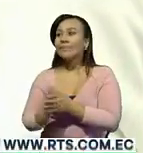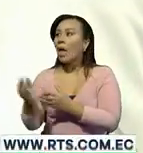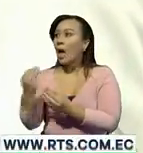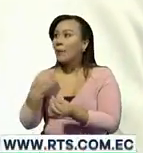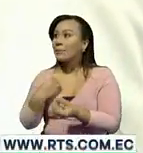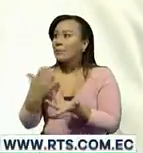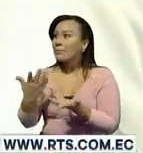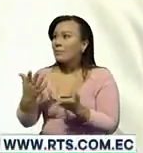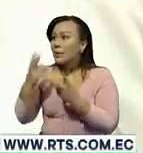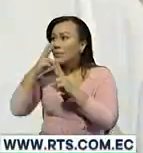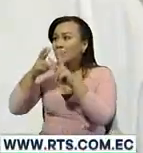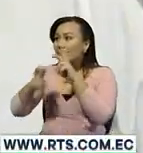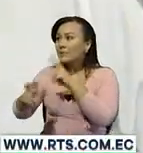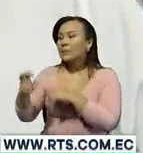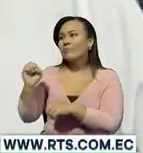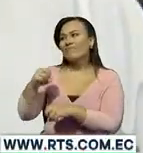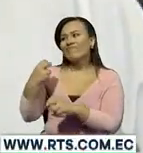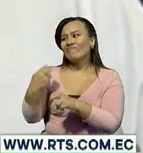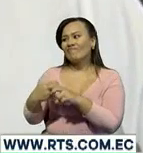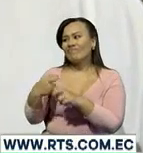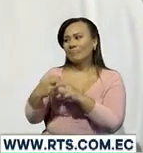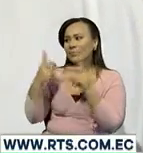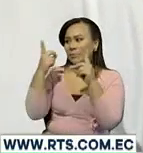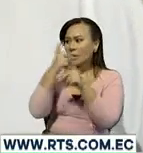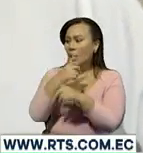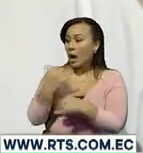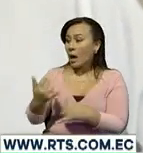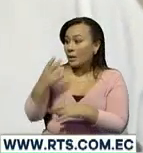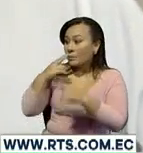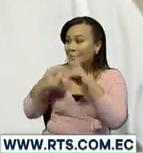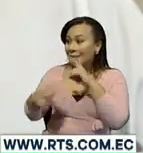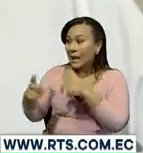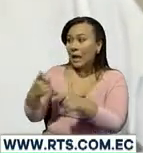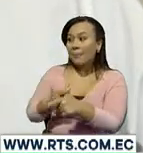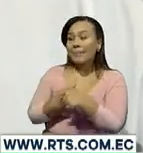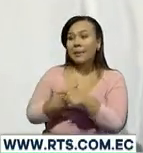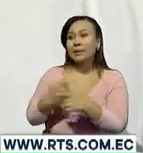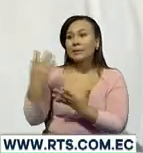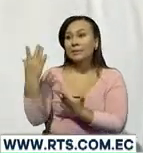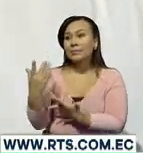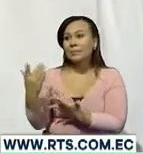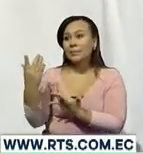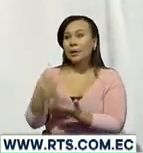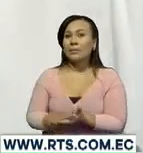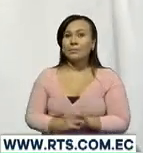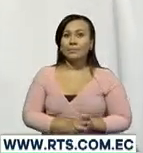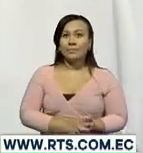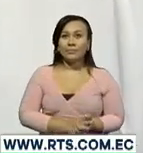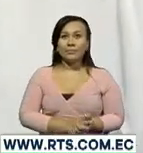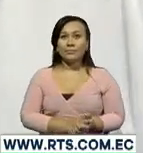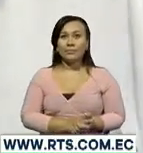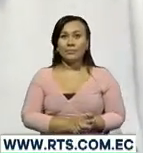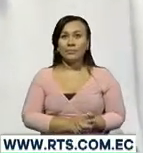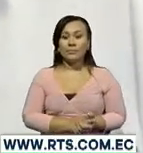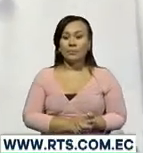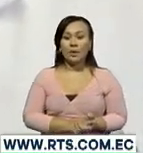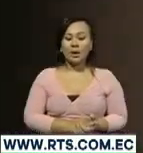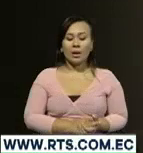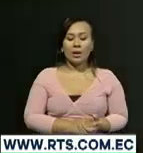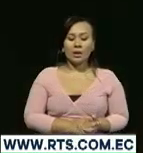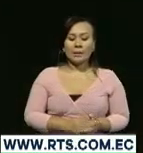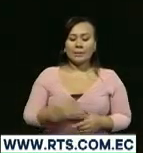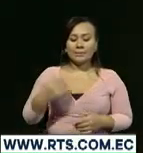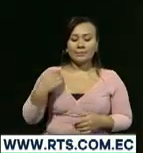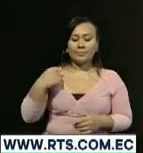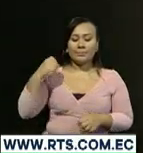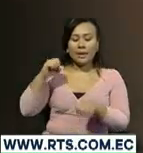traumatismo craneoencefálico severo. Estuvo estabilizado en el área de emergencia, tuvieron que hacerle una derivación ventricular externa debido a